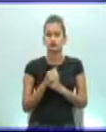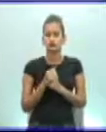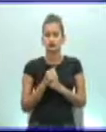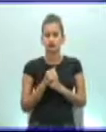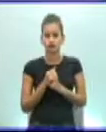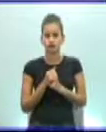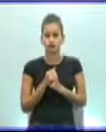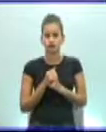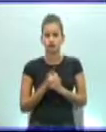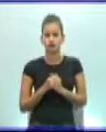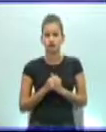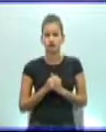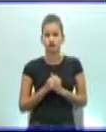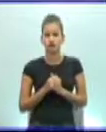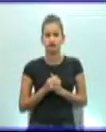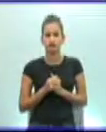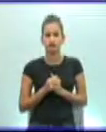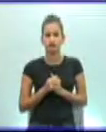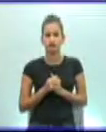números naturales.